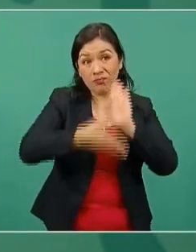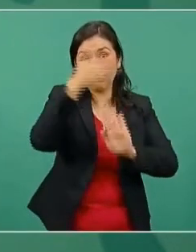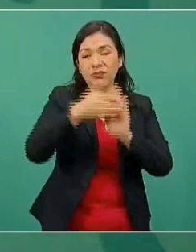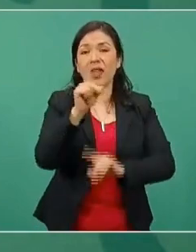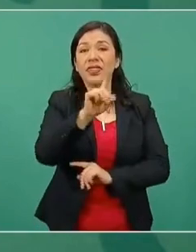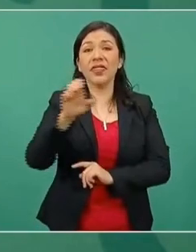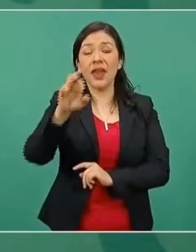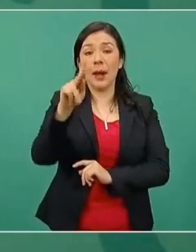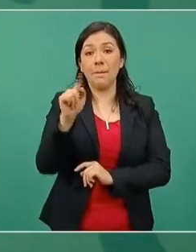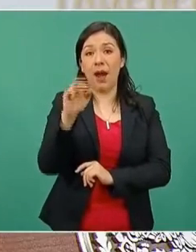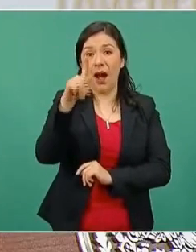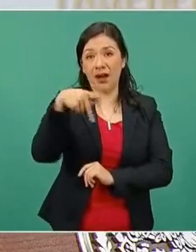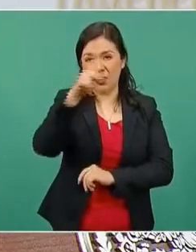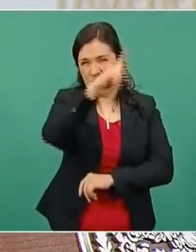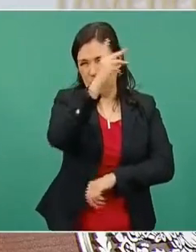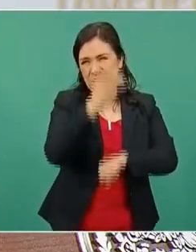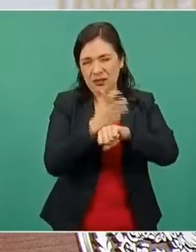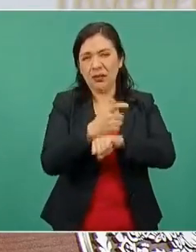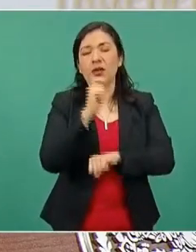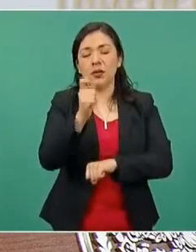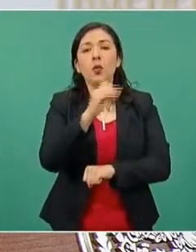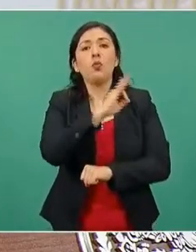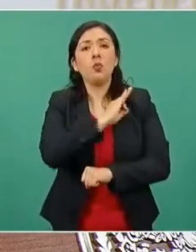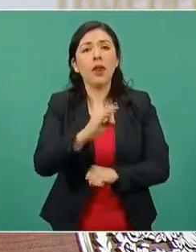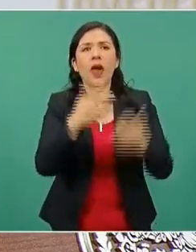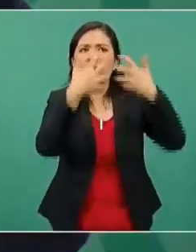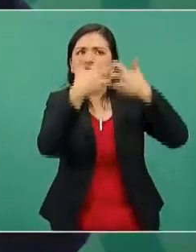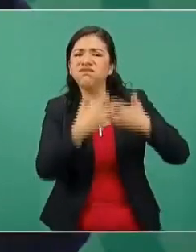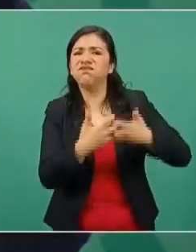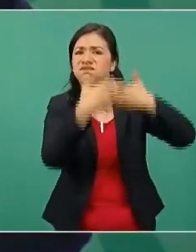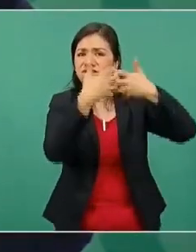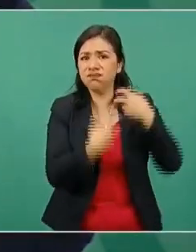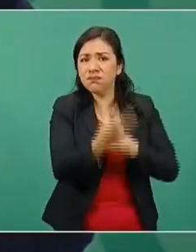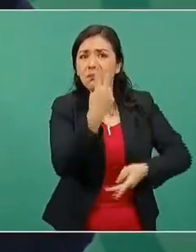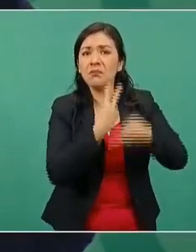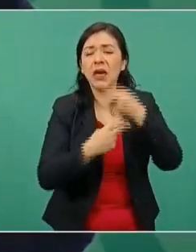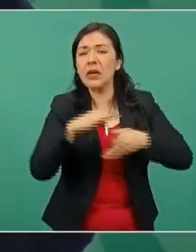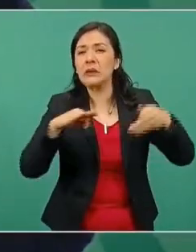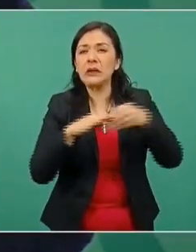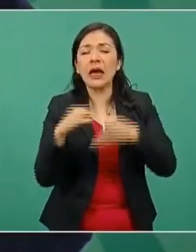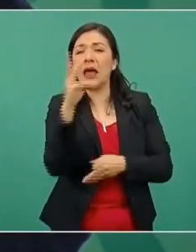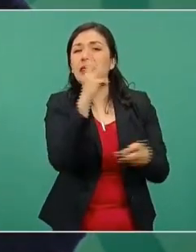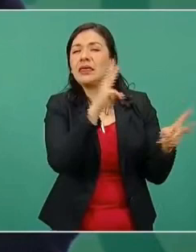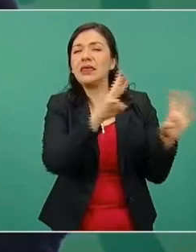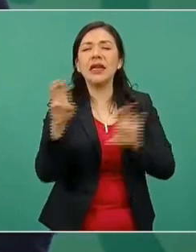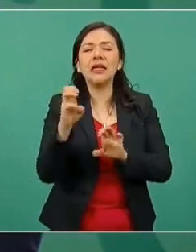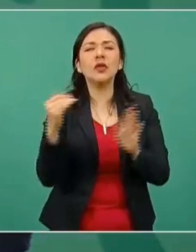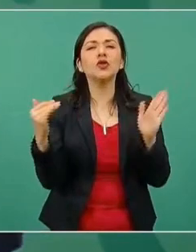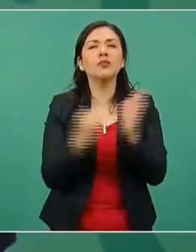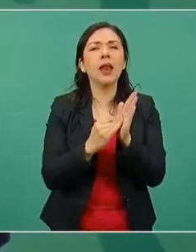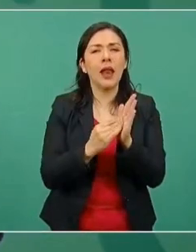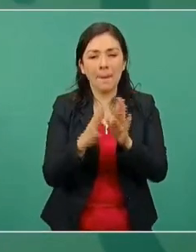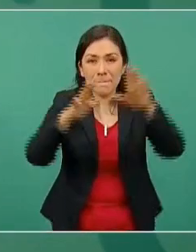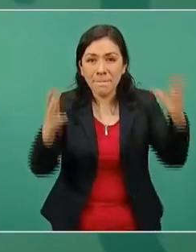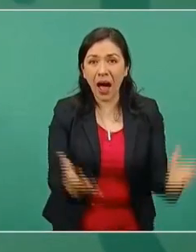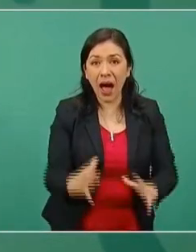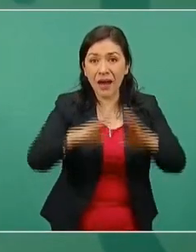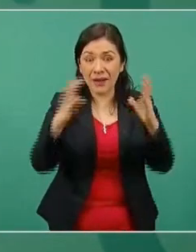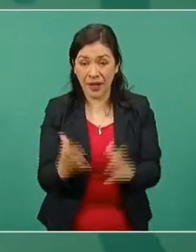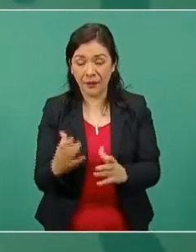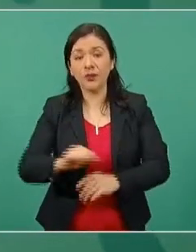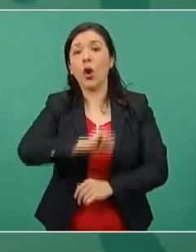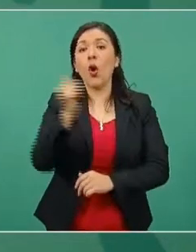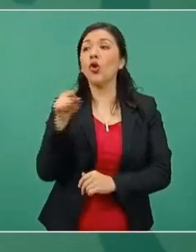Park, que tiene capacidad para procesar más de 300,000 barriles. La nueva refinería de